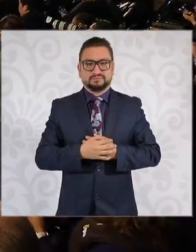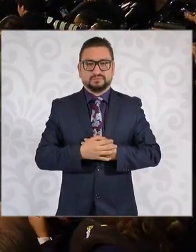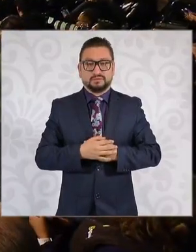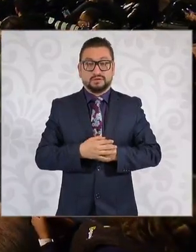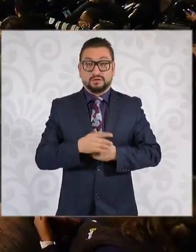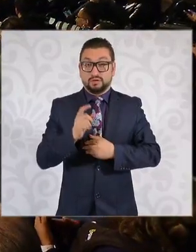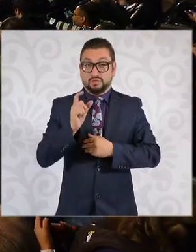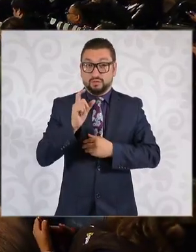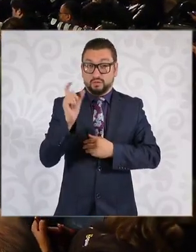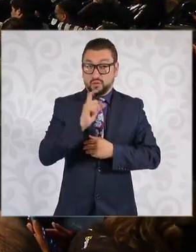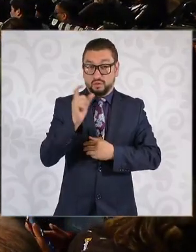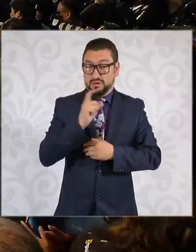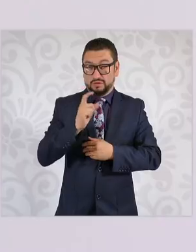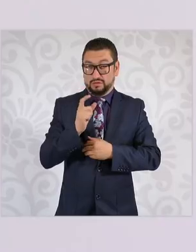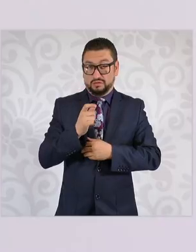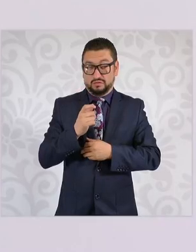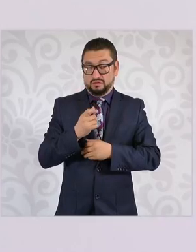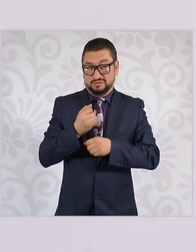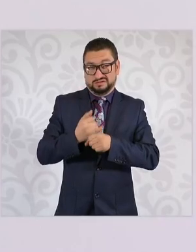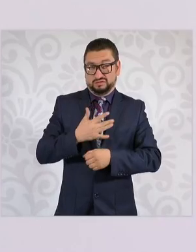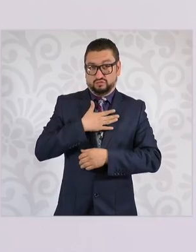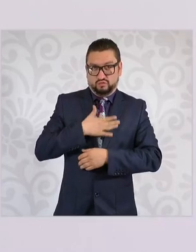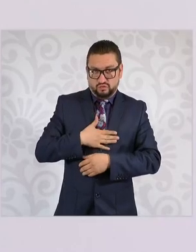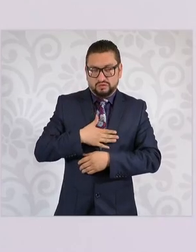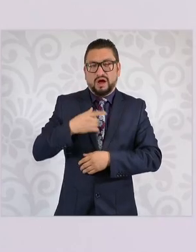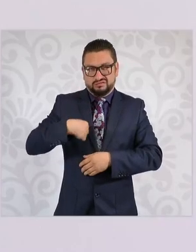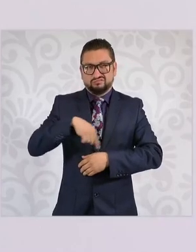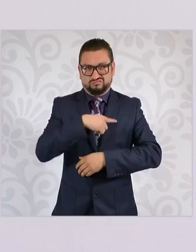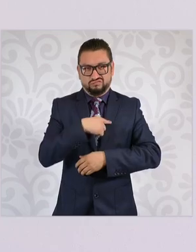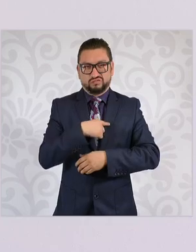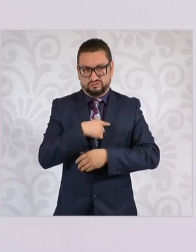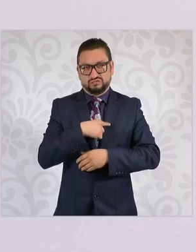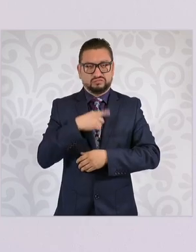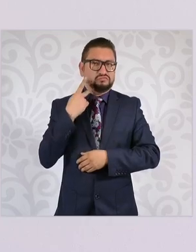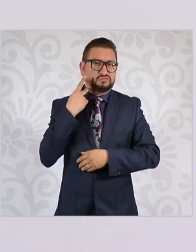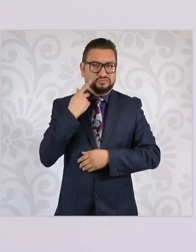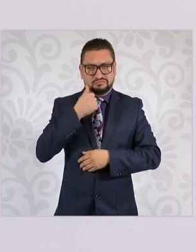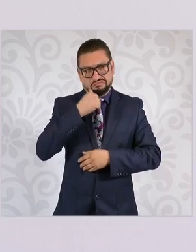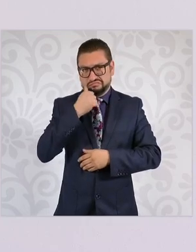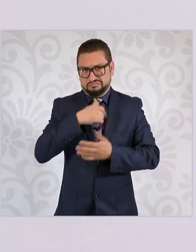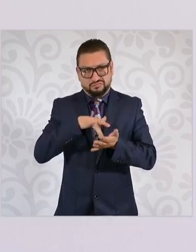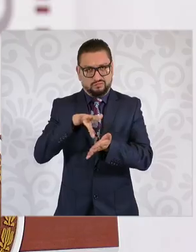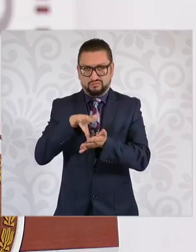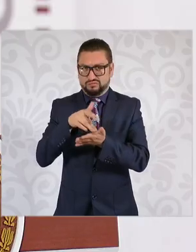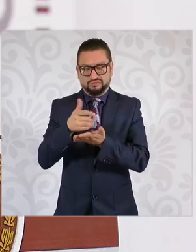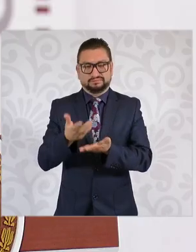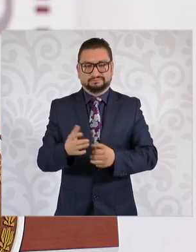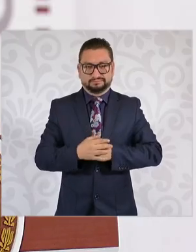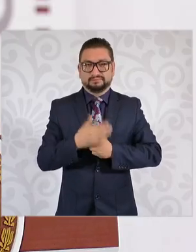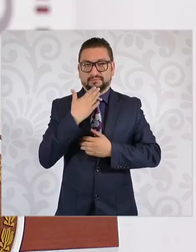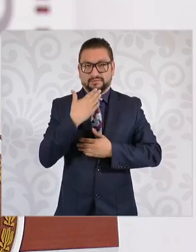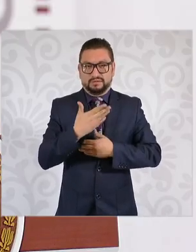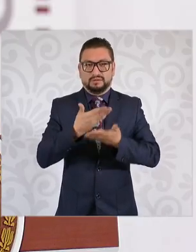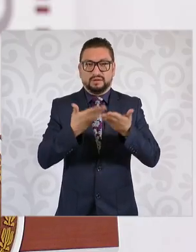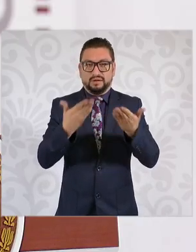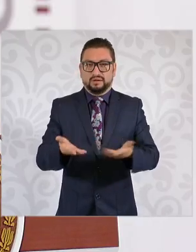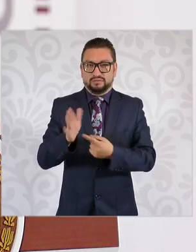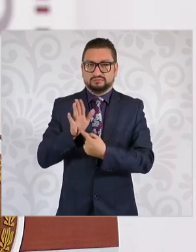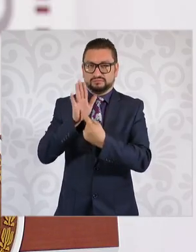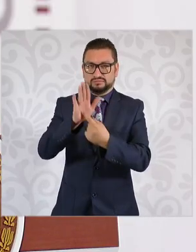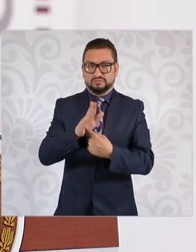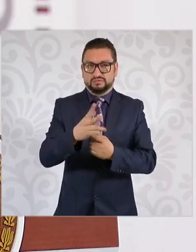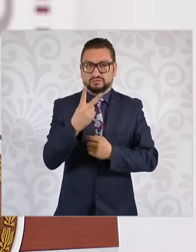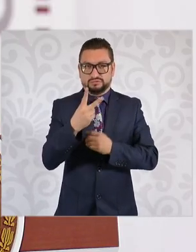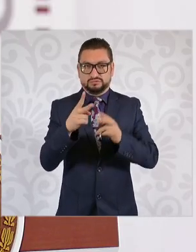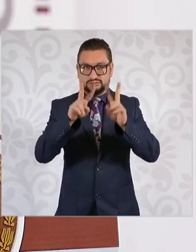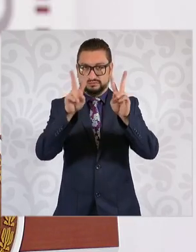Cuando haya siempre una injusticia es parte de nuestra política. Bueno, vamos a presentar 2 temas.